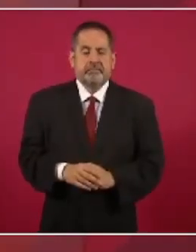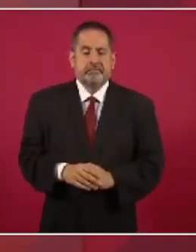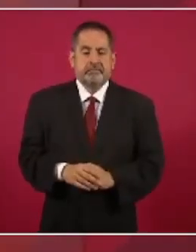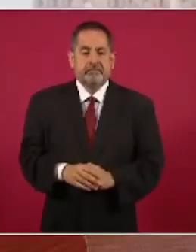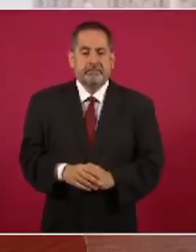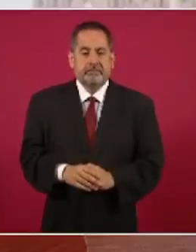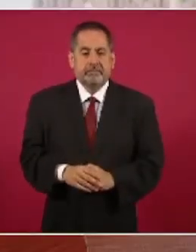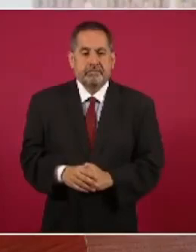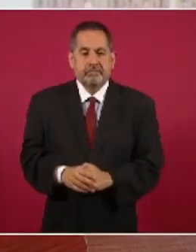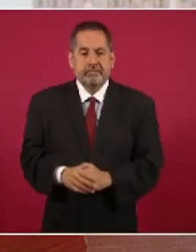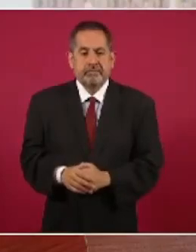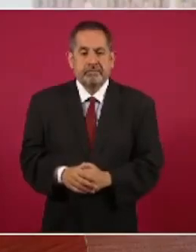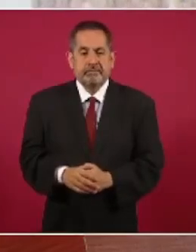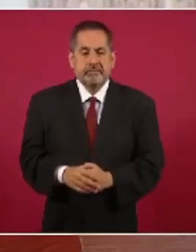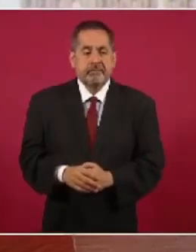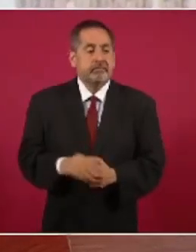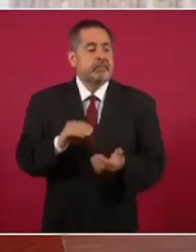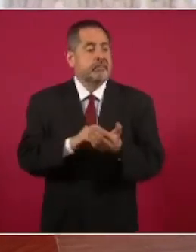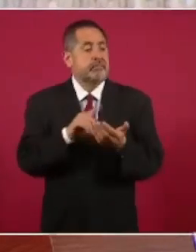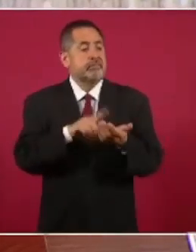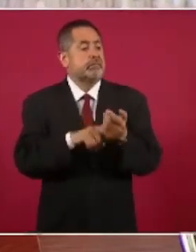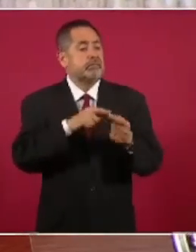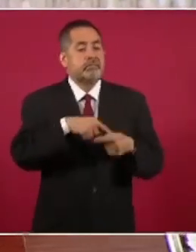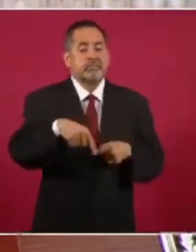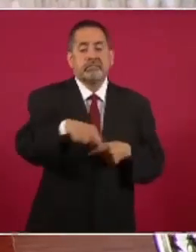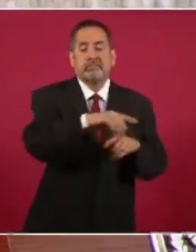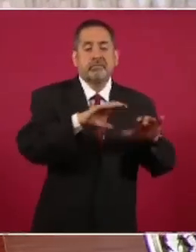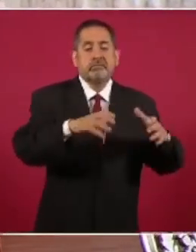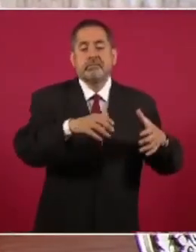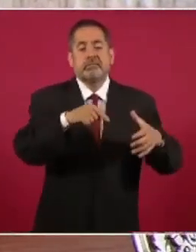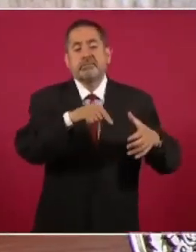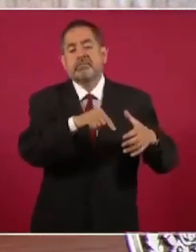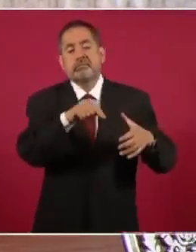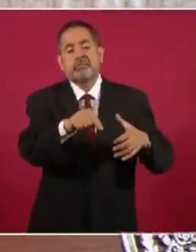Y ahí andan los organismos